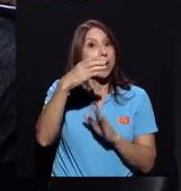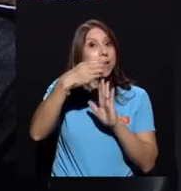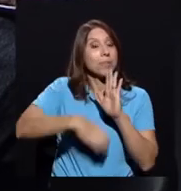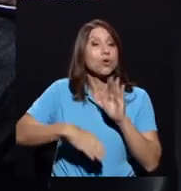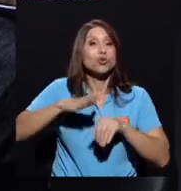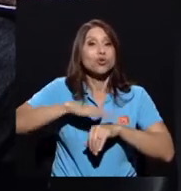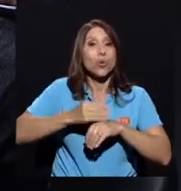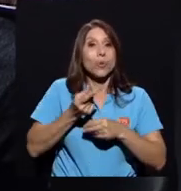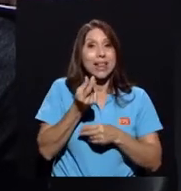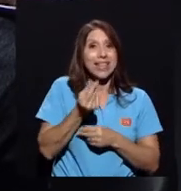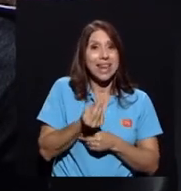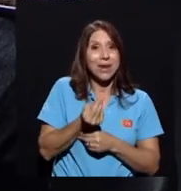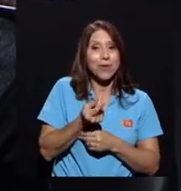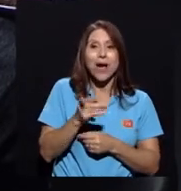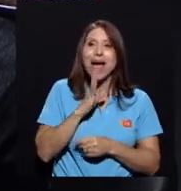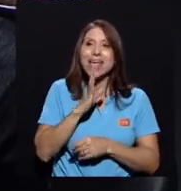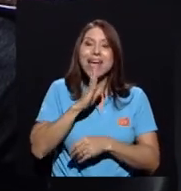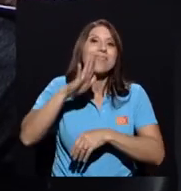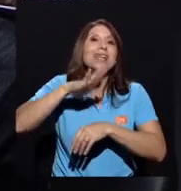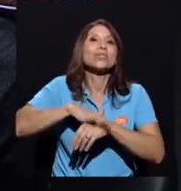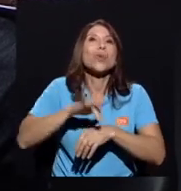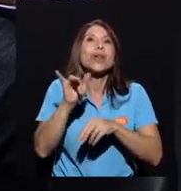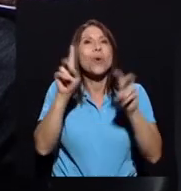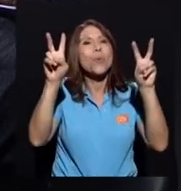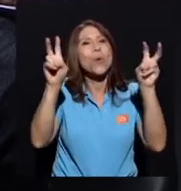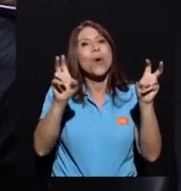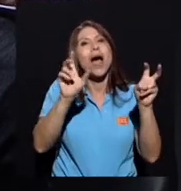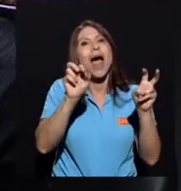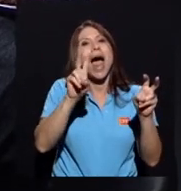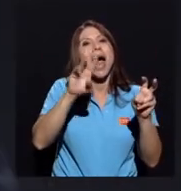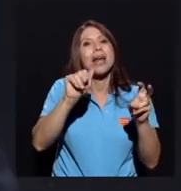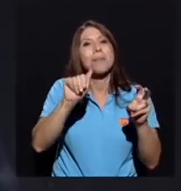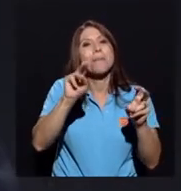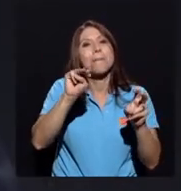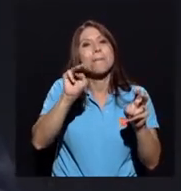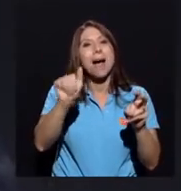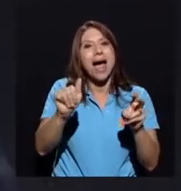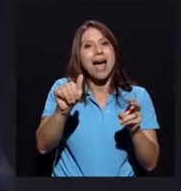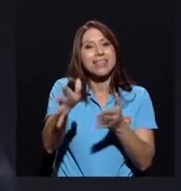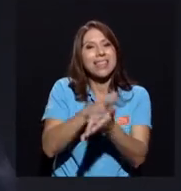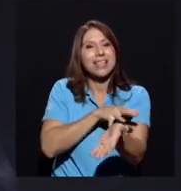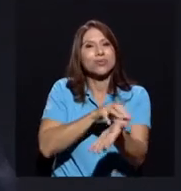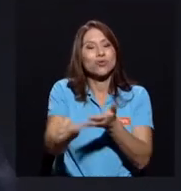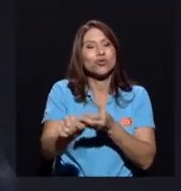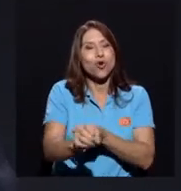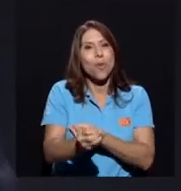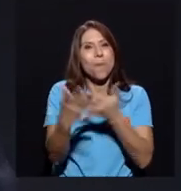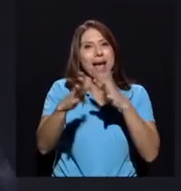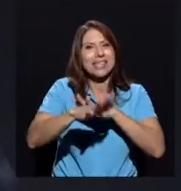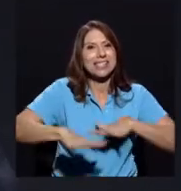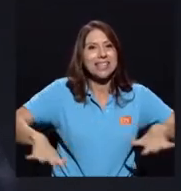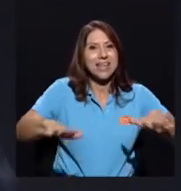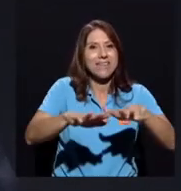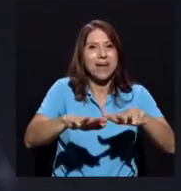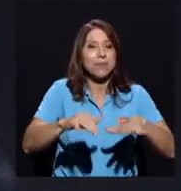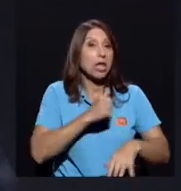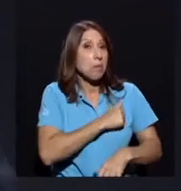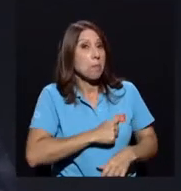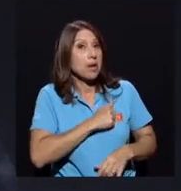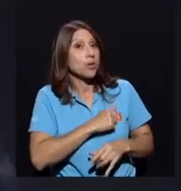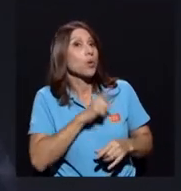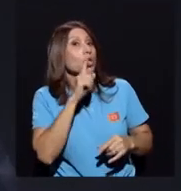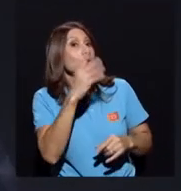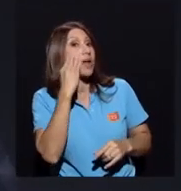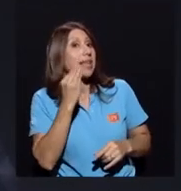trata como un arma de destrucción masiva y el otro eso y la anécdota yo no sé si será cierto o no espero crecer